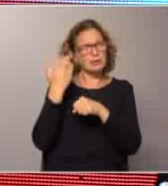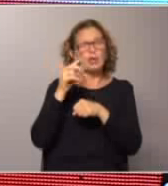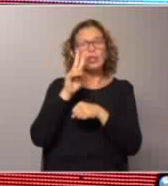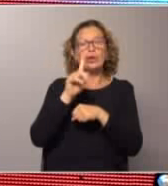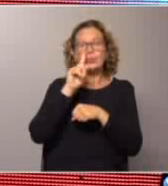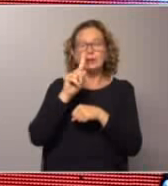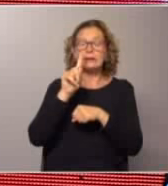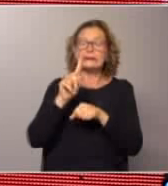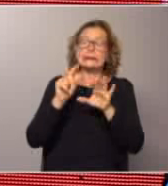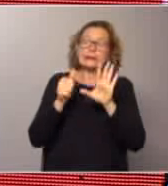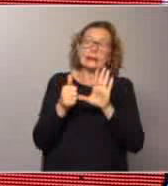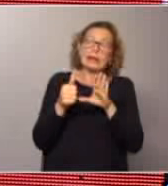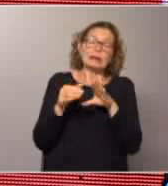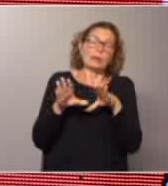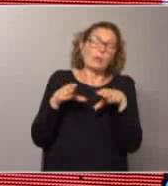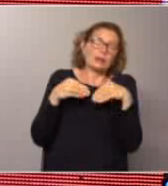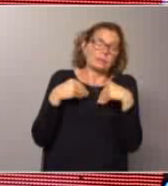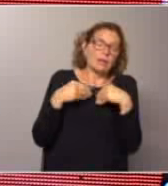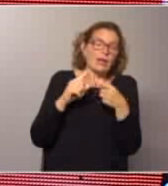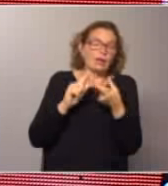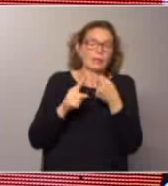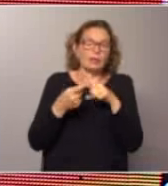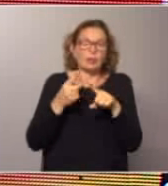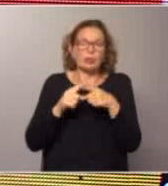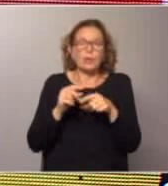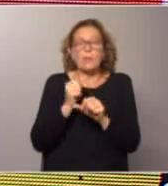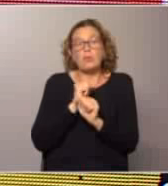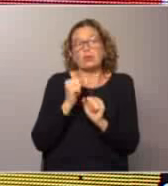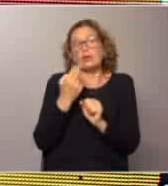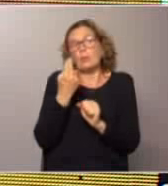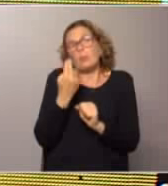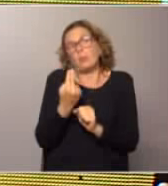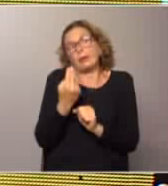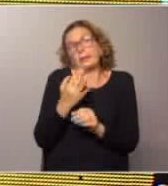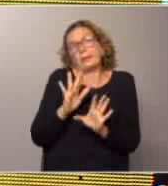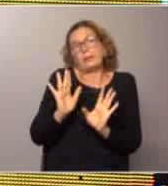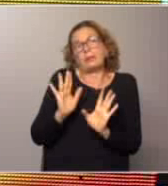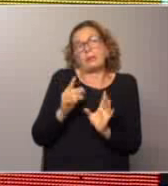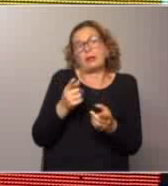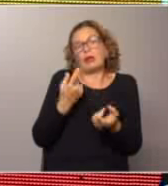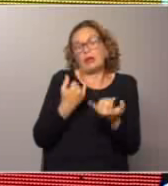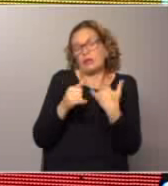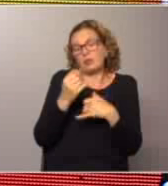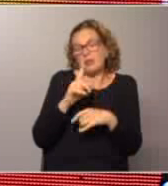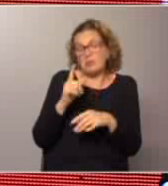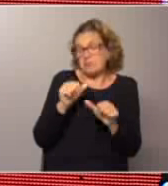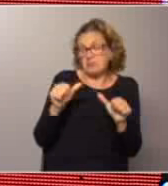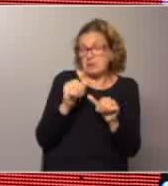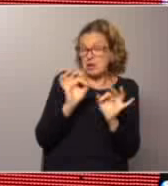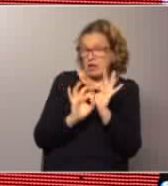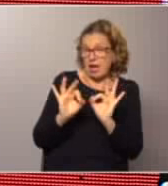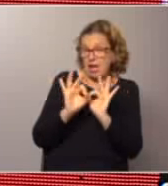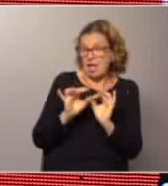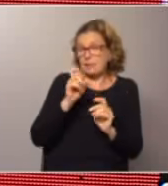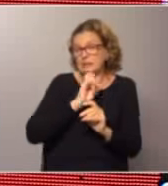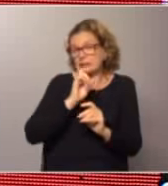habían sido muy permisivas y bueno esto a la discusión que hubo sobre que se permitió la desinformación no nos hicieron nada frente a esto entonces ya jack